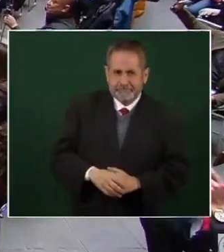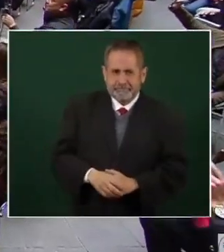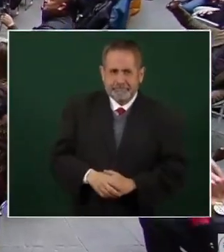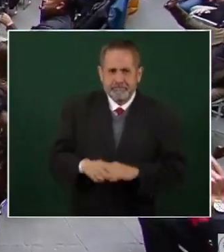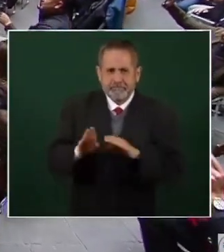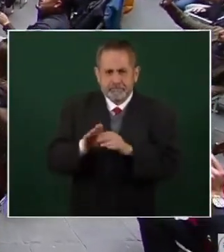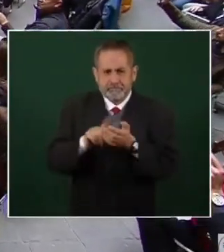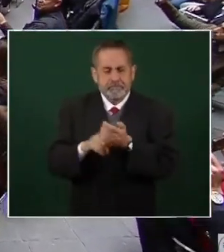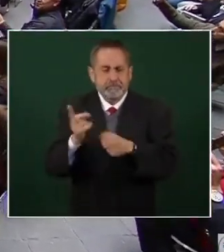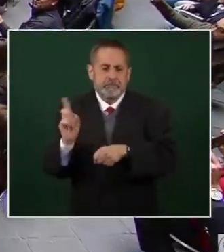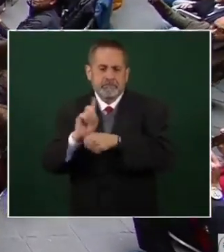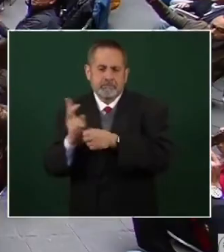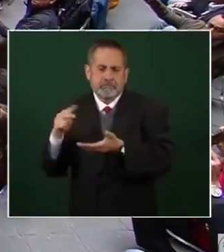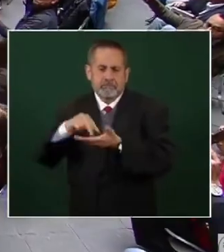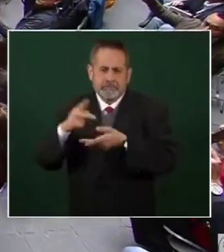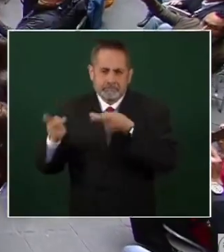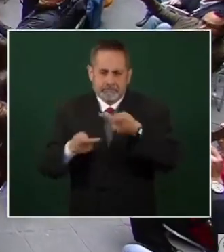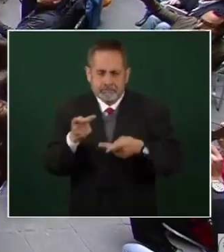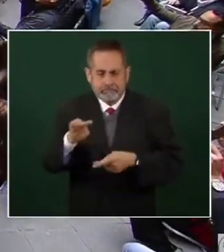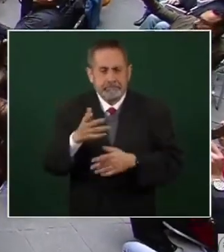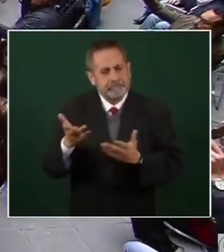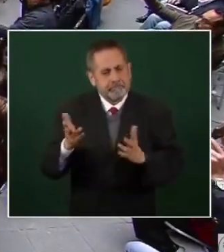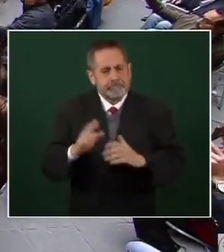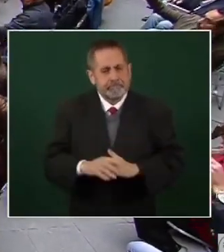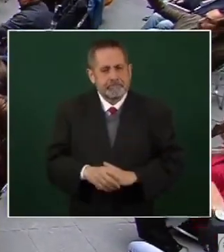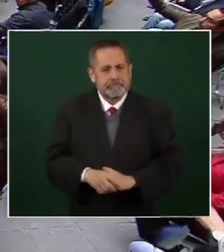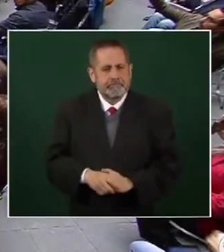¿Cómo ven? Que hay una pregunta. ¿Sí? O sea,